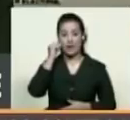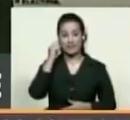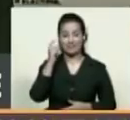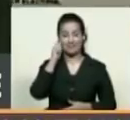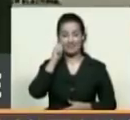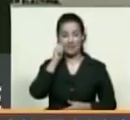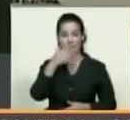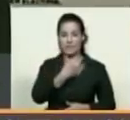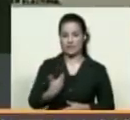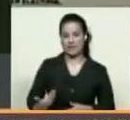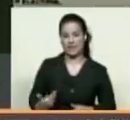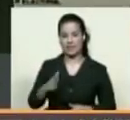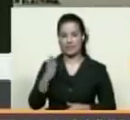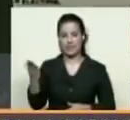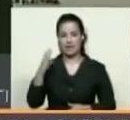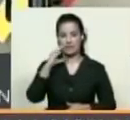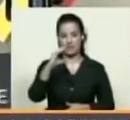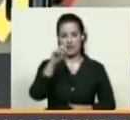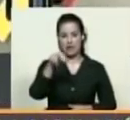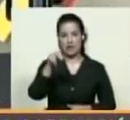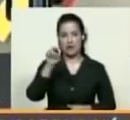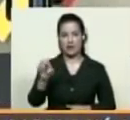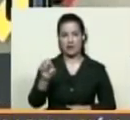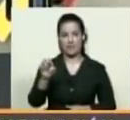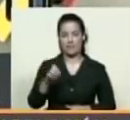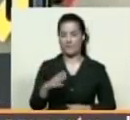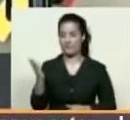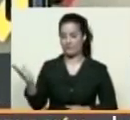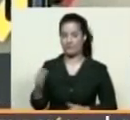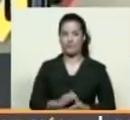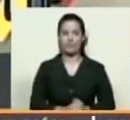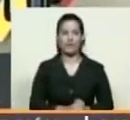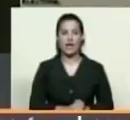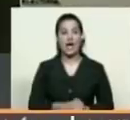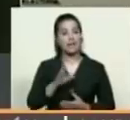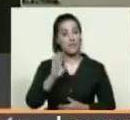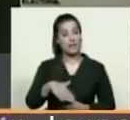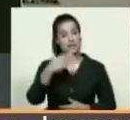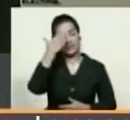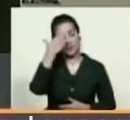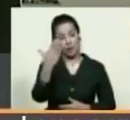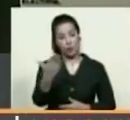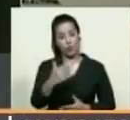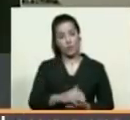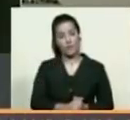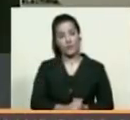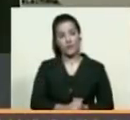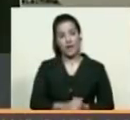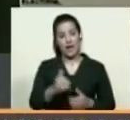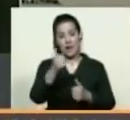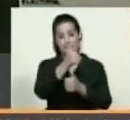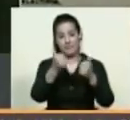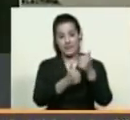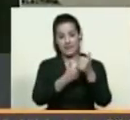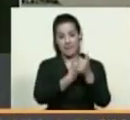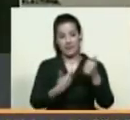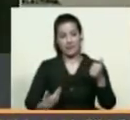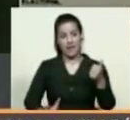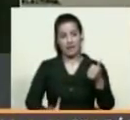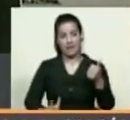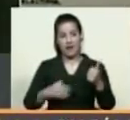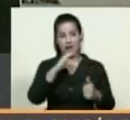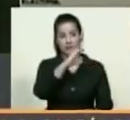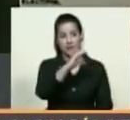Presidenta del Poder Electoral de Venezuela. Saludo también a la vicepresidenta del